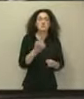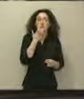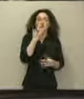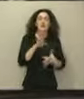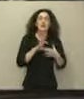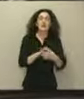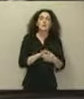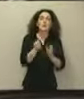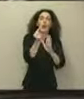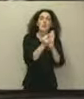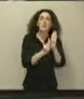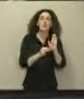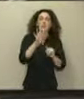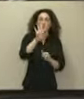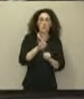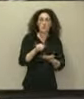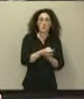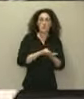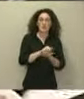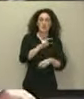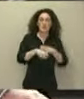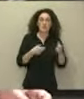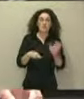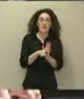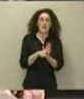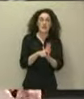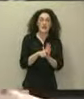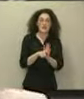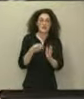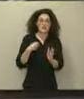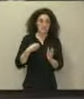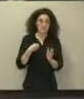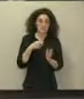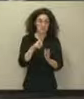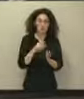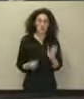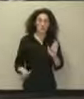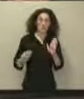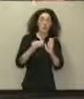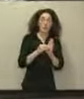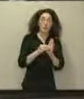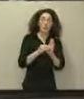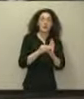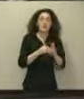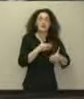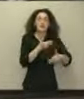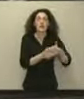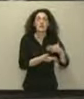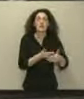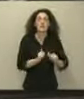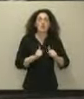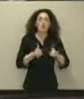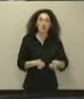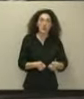con el apartado 4 del borrador de la reforma de la ley no en ese inciso que ustedes introdujeron por cierto en el trayecto desde que se